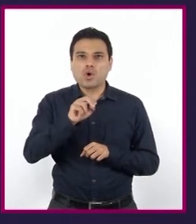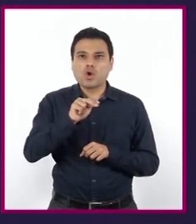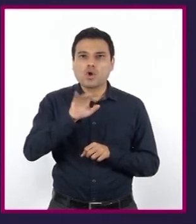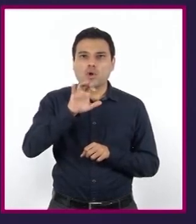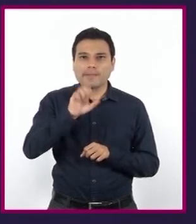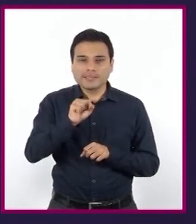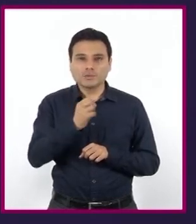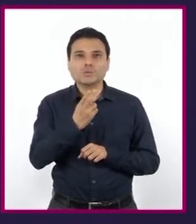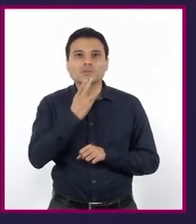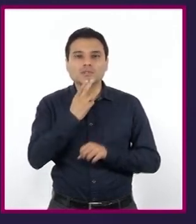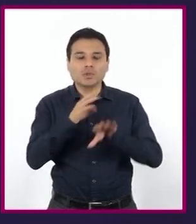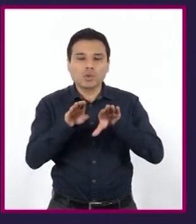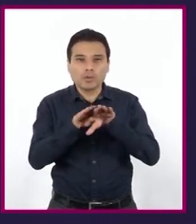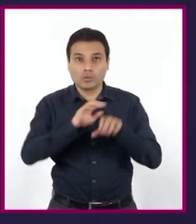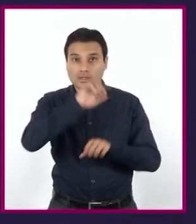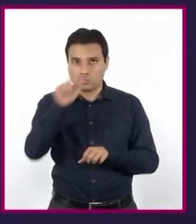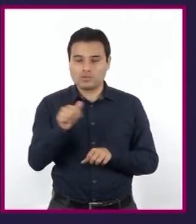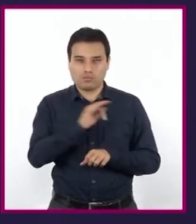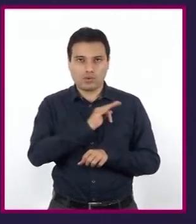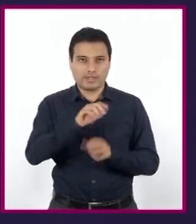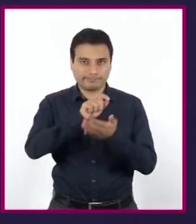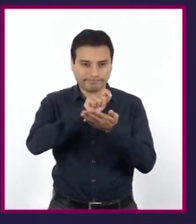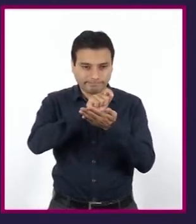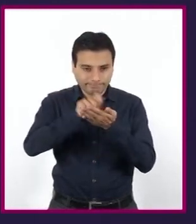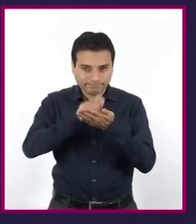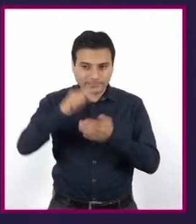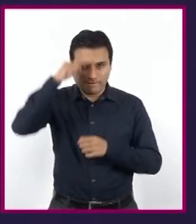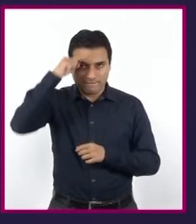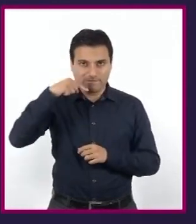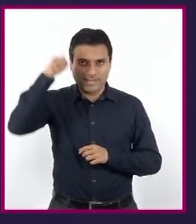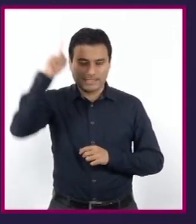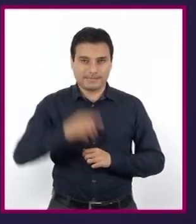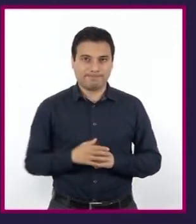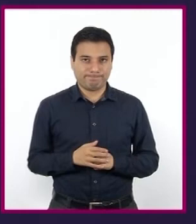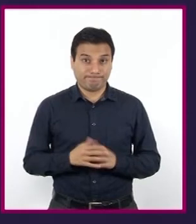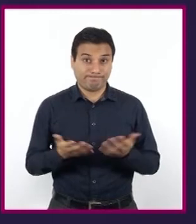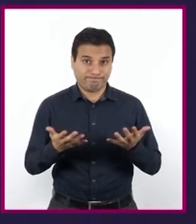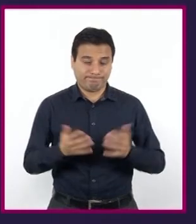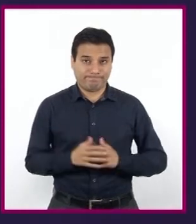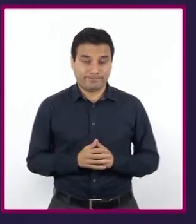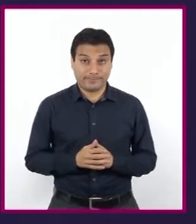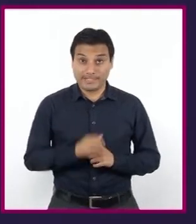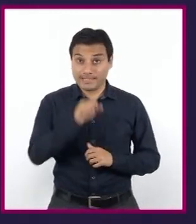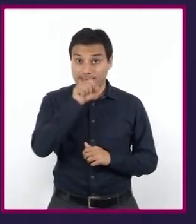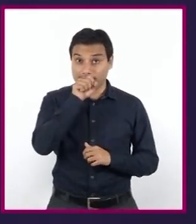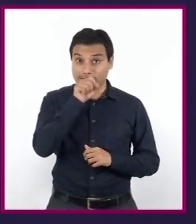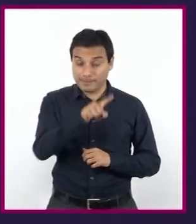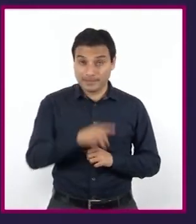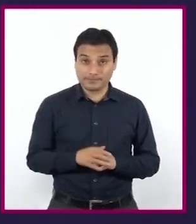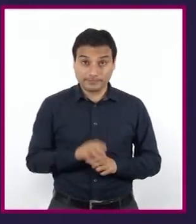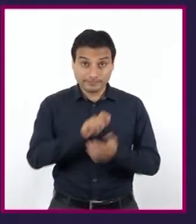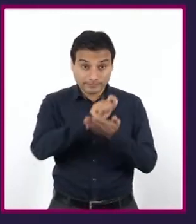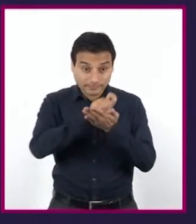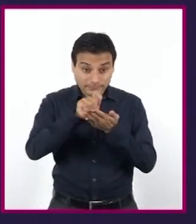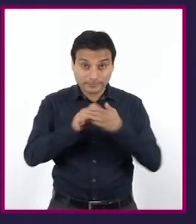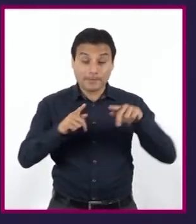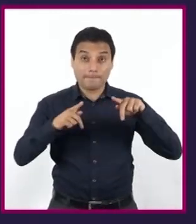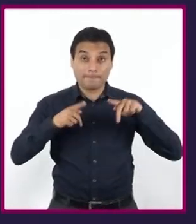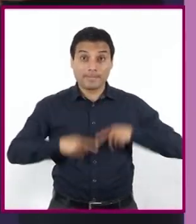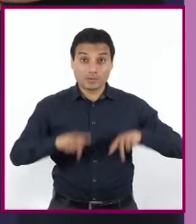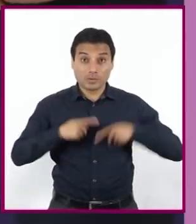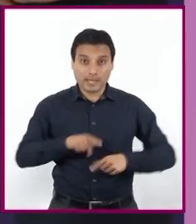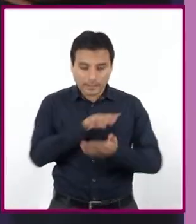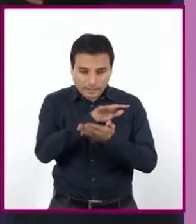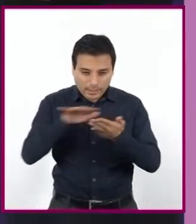pues nos permitirá redactar más fácilmente cualquier tipo de texto, y estos serán más comprensibles para sus